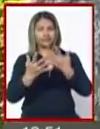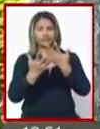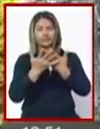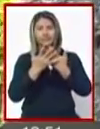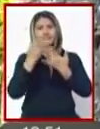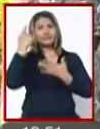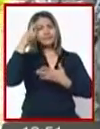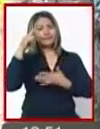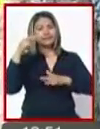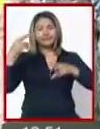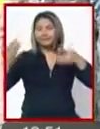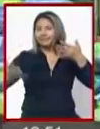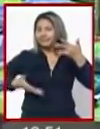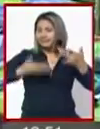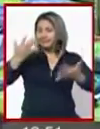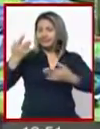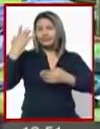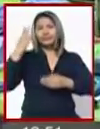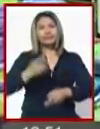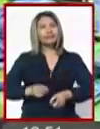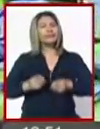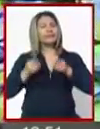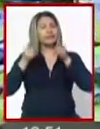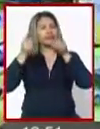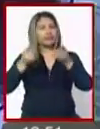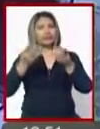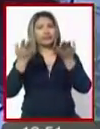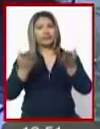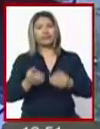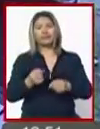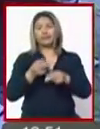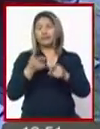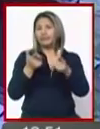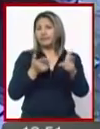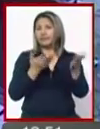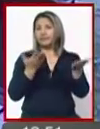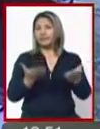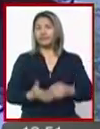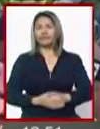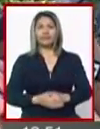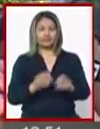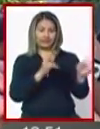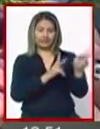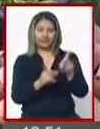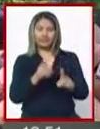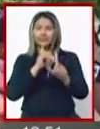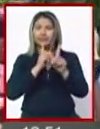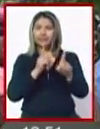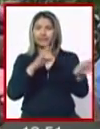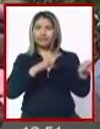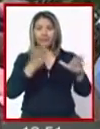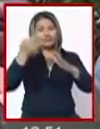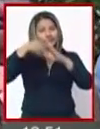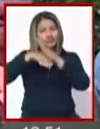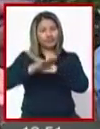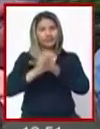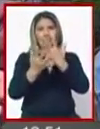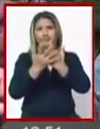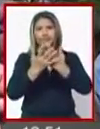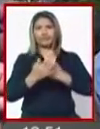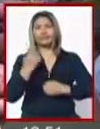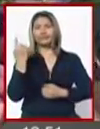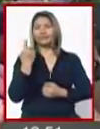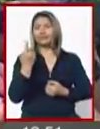Palmasola para realizar una requisa a raíz de una denuncia que existiría arma de fuego. Planificamos, hicimos una orden de operaciones para ingresar